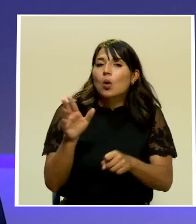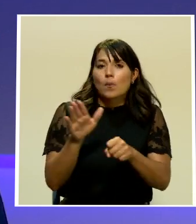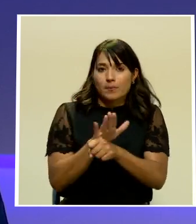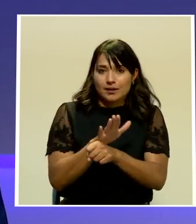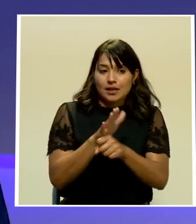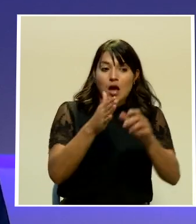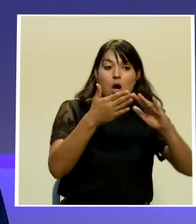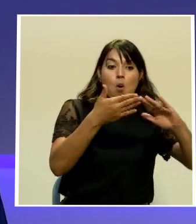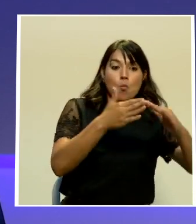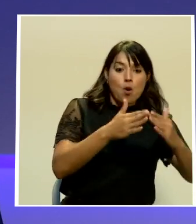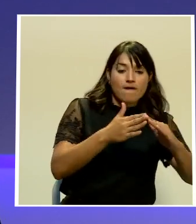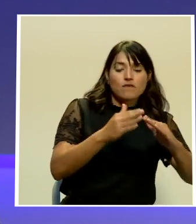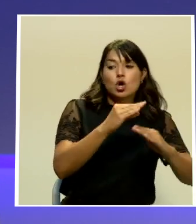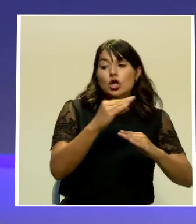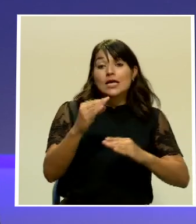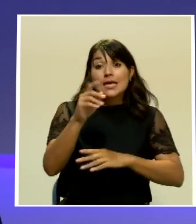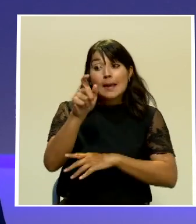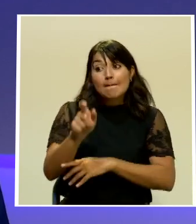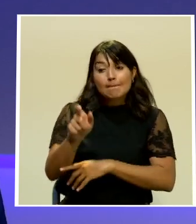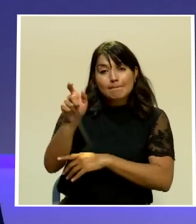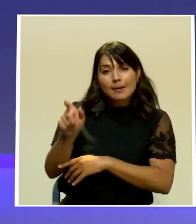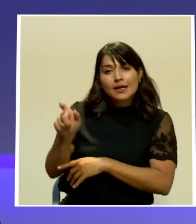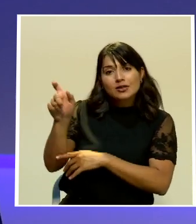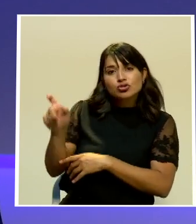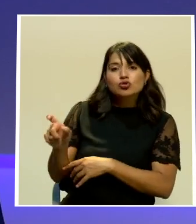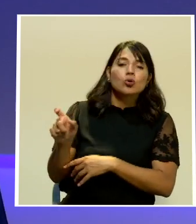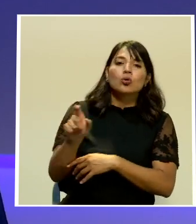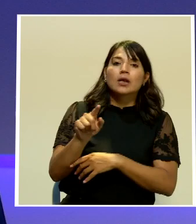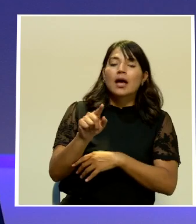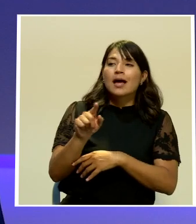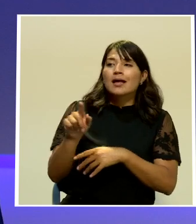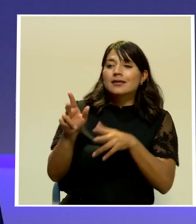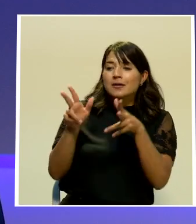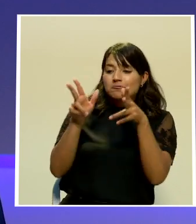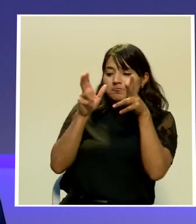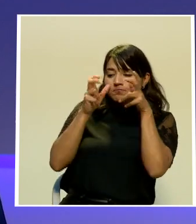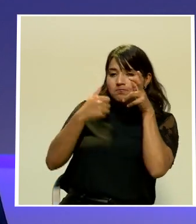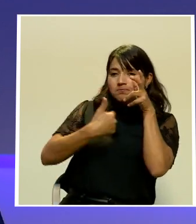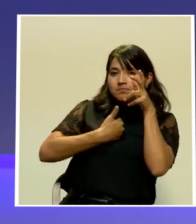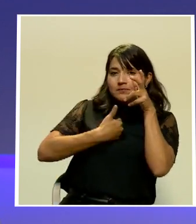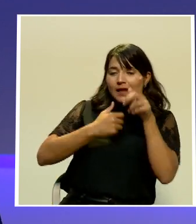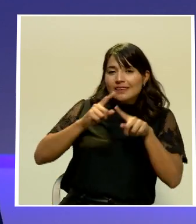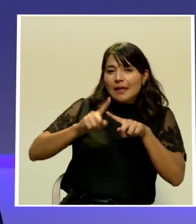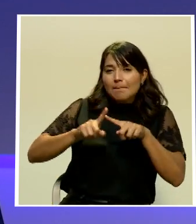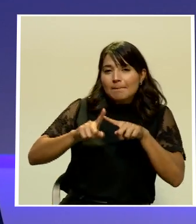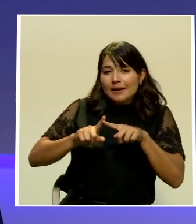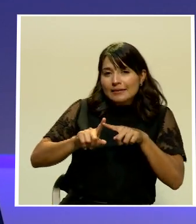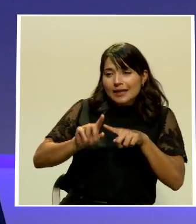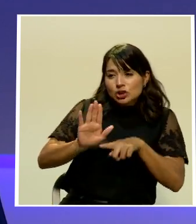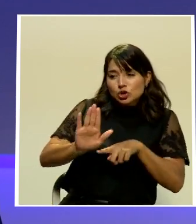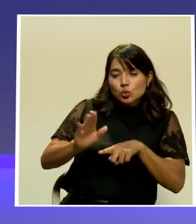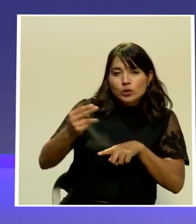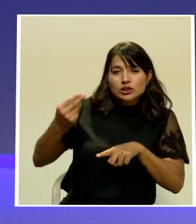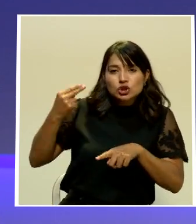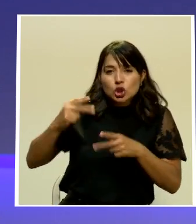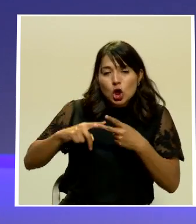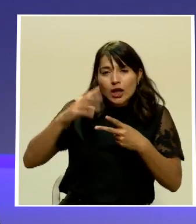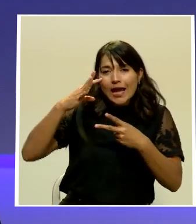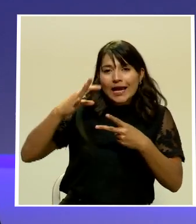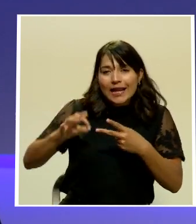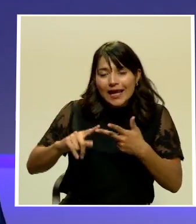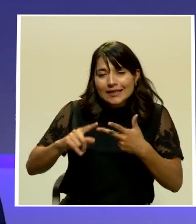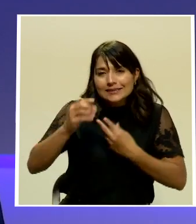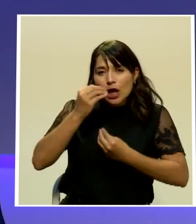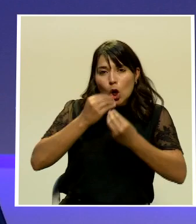personas, se autoperciben a partir de su historia, de sus creencias, de su gastronomía, de su